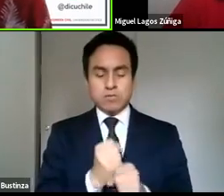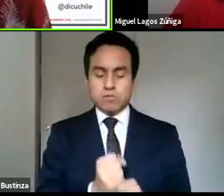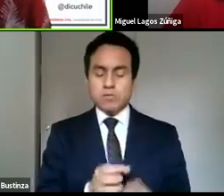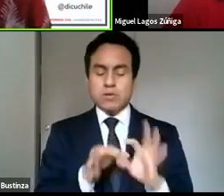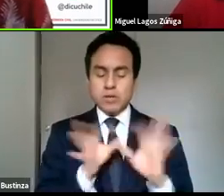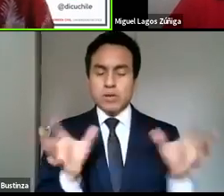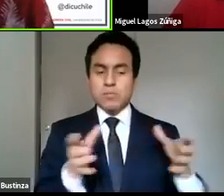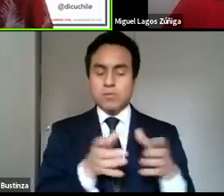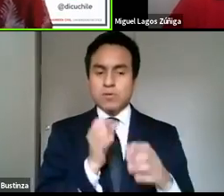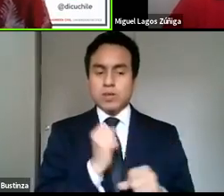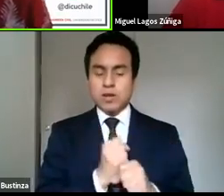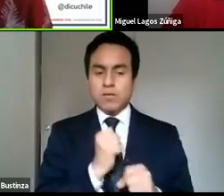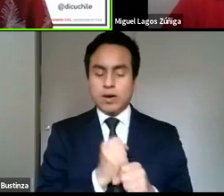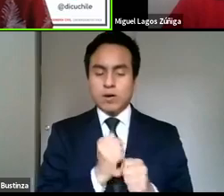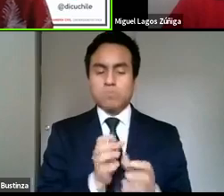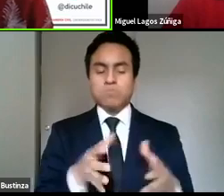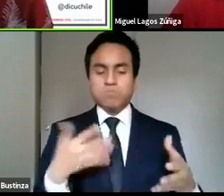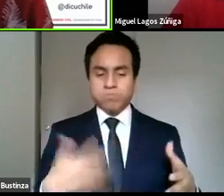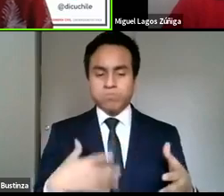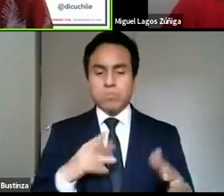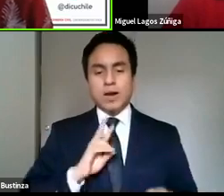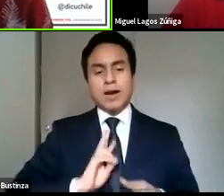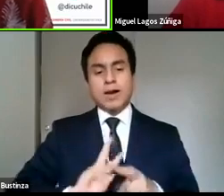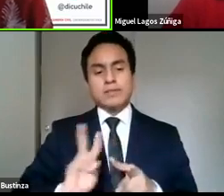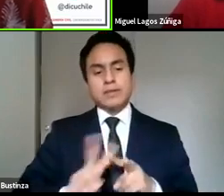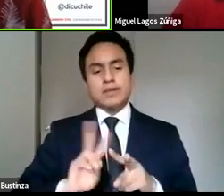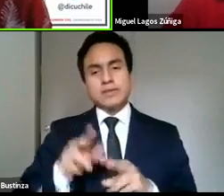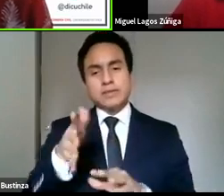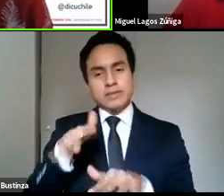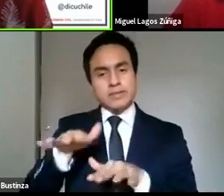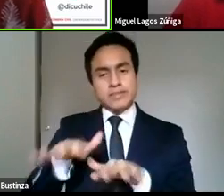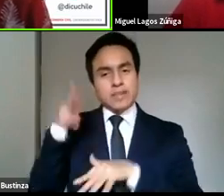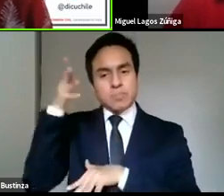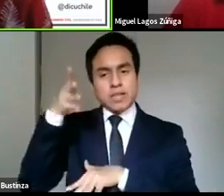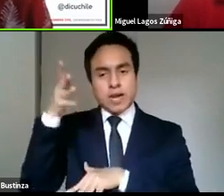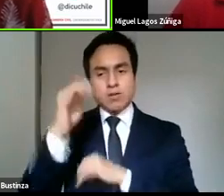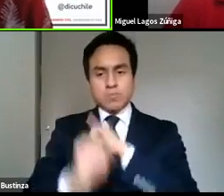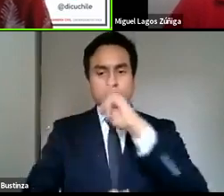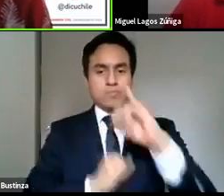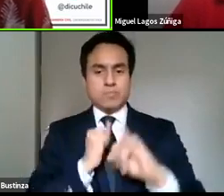equipo de trabajo que está trabajando para llevar a cabo estos seminarios de forma online.